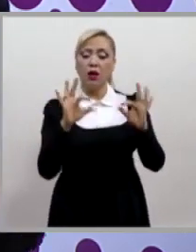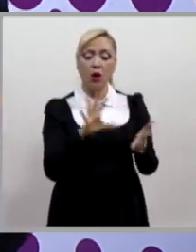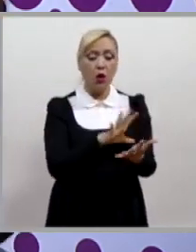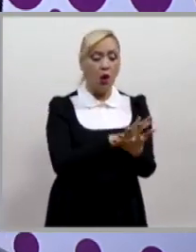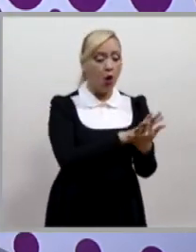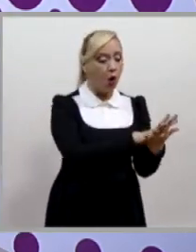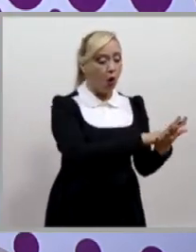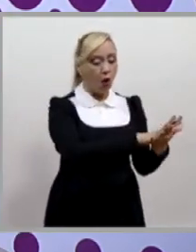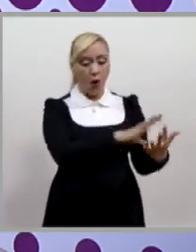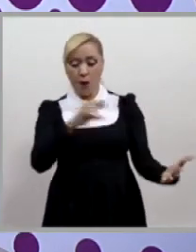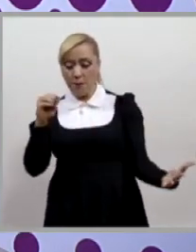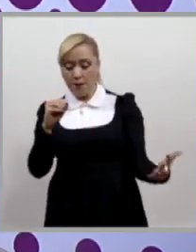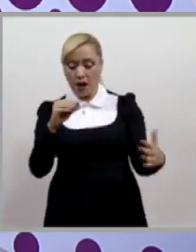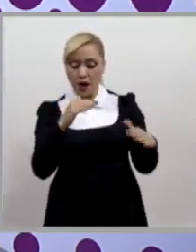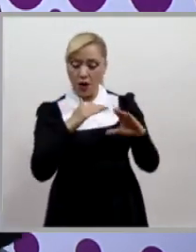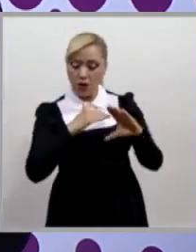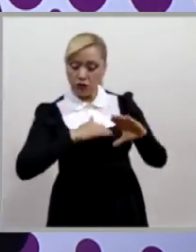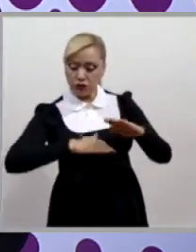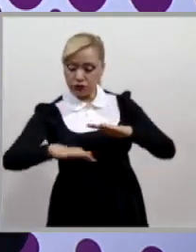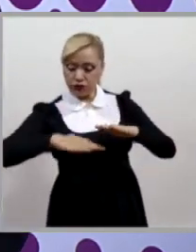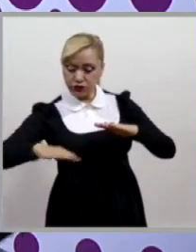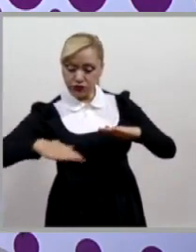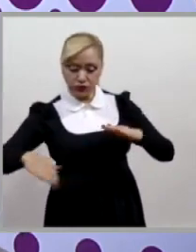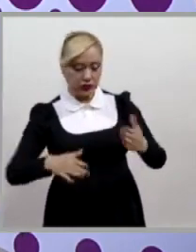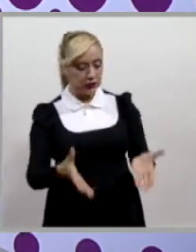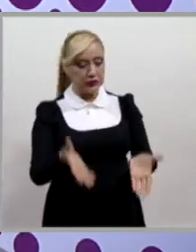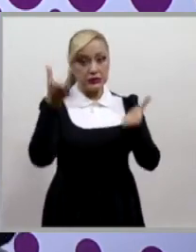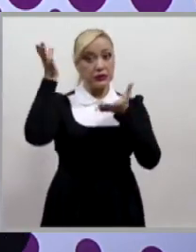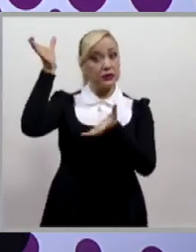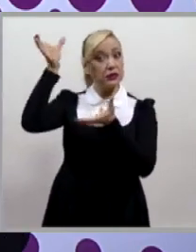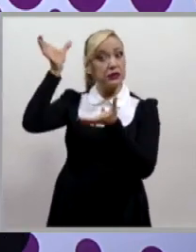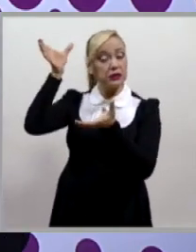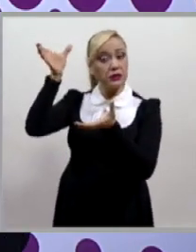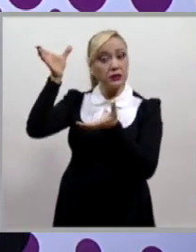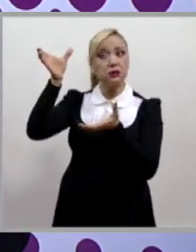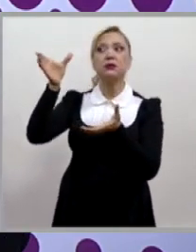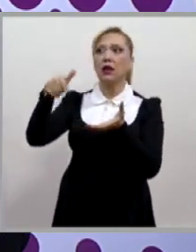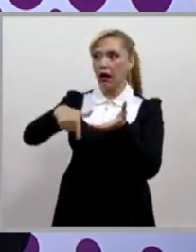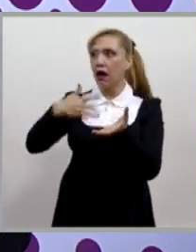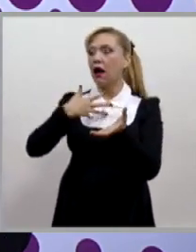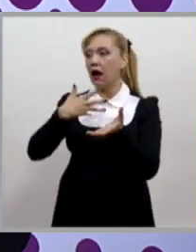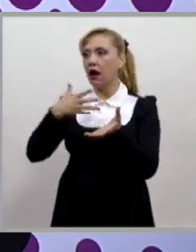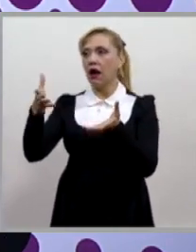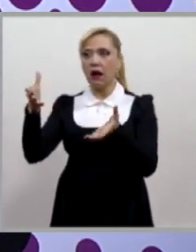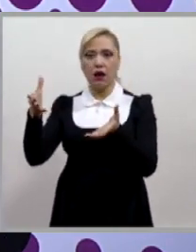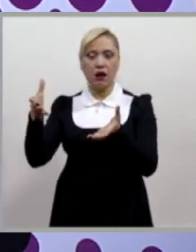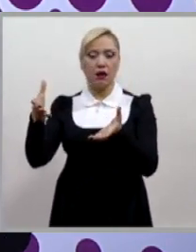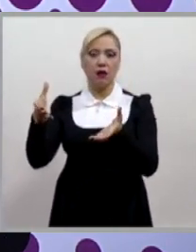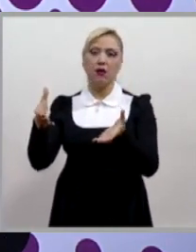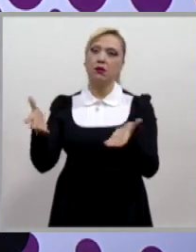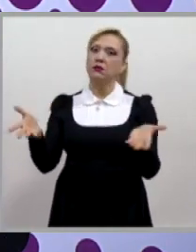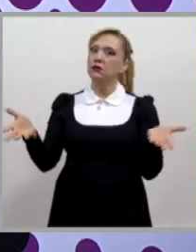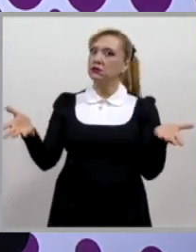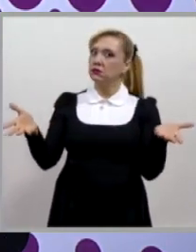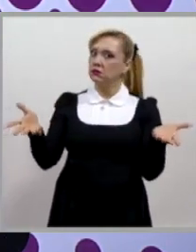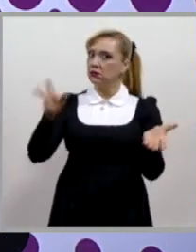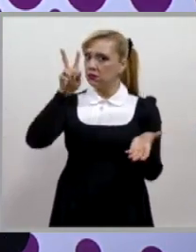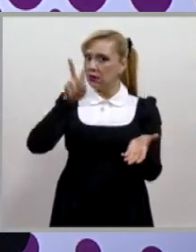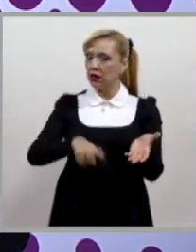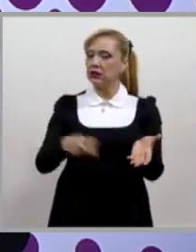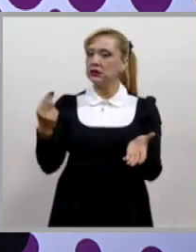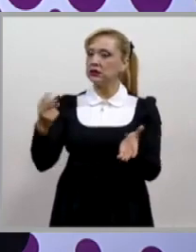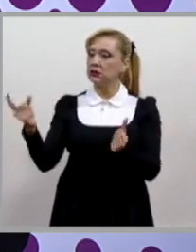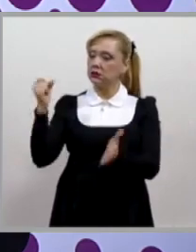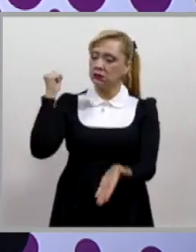que sí digitalicé y la escaneé sí sea la que está en físico? Y eso, pues sí fue un proceso súper, súper acelerado y puso sobre la mesa